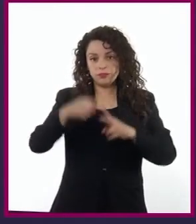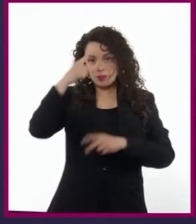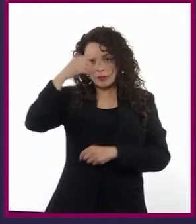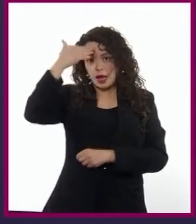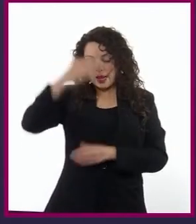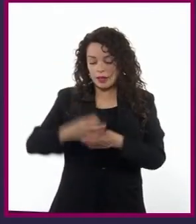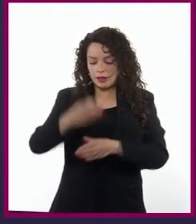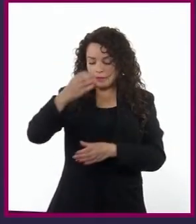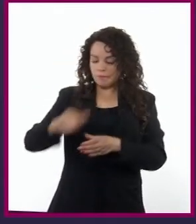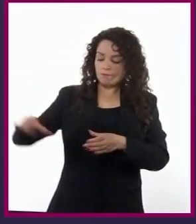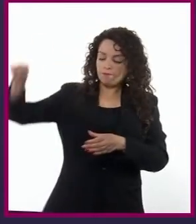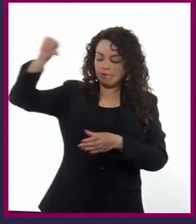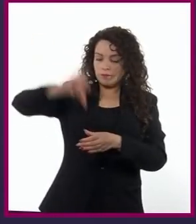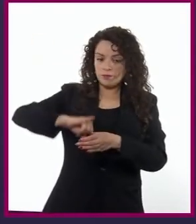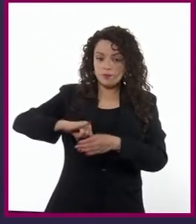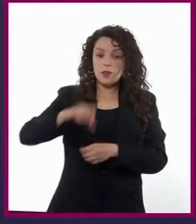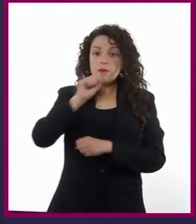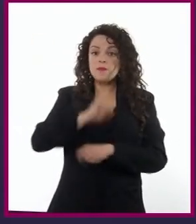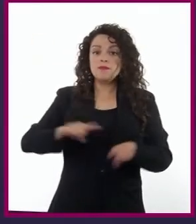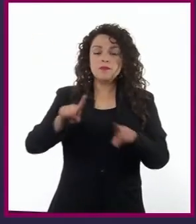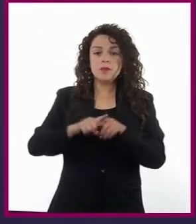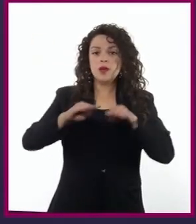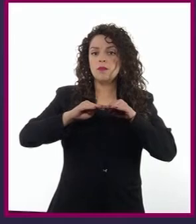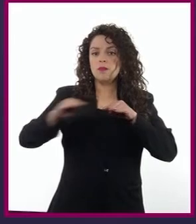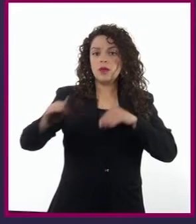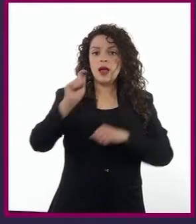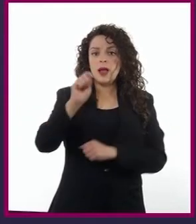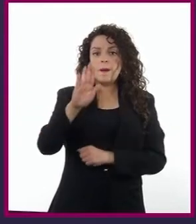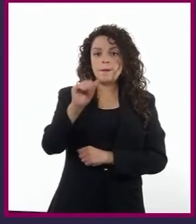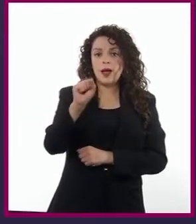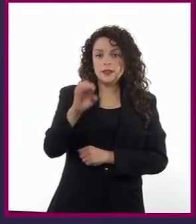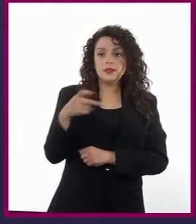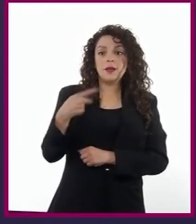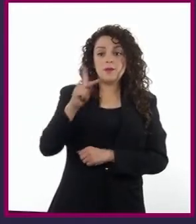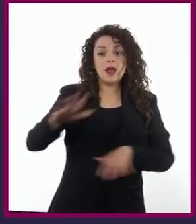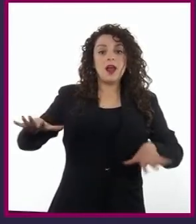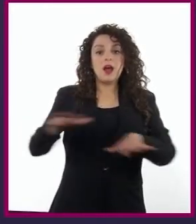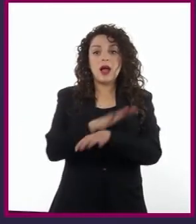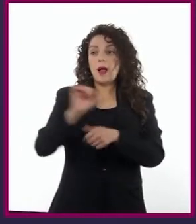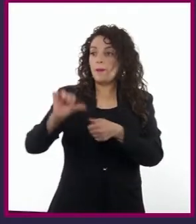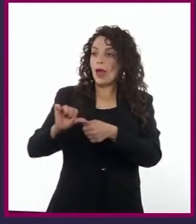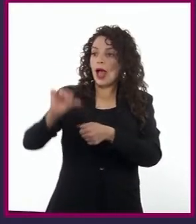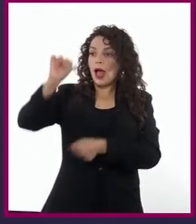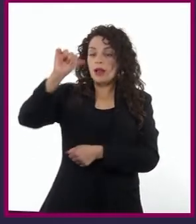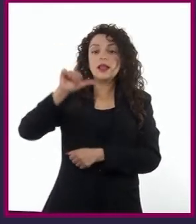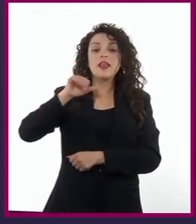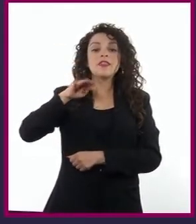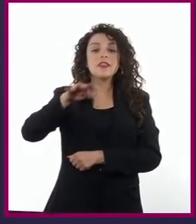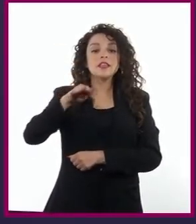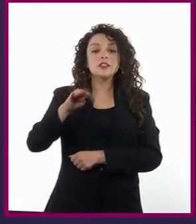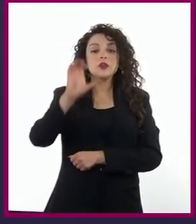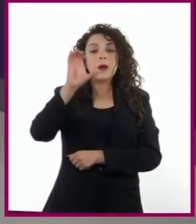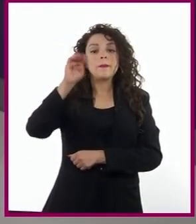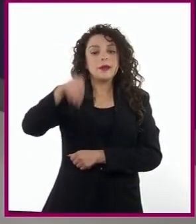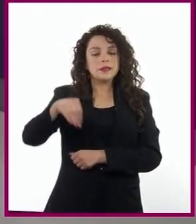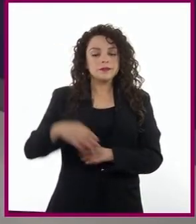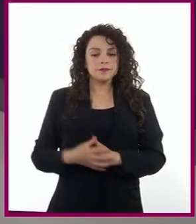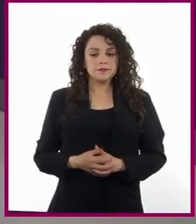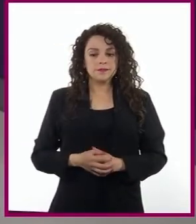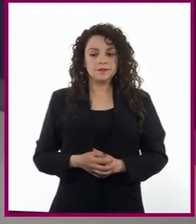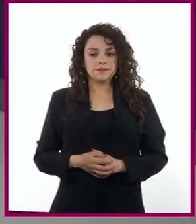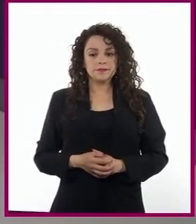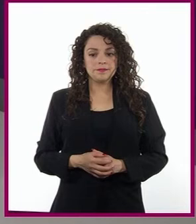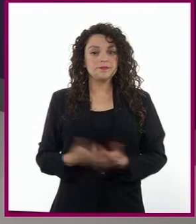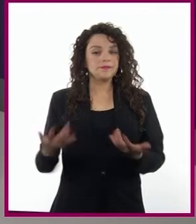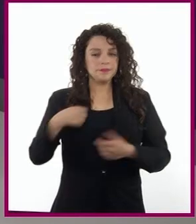envase conservando las mismas medidas de la base, pero cambiando su altura a 19 centímetros. A